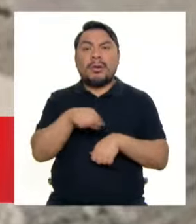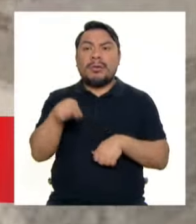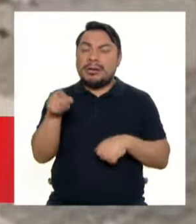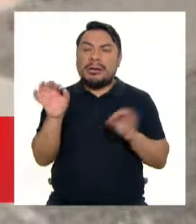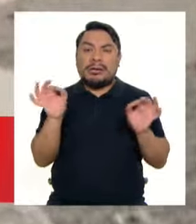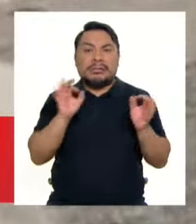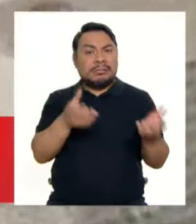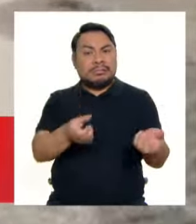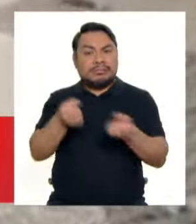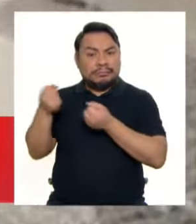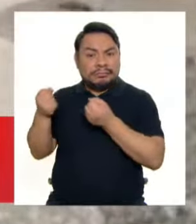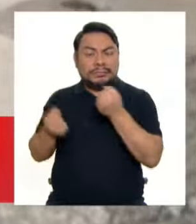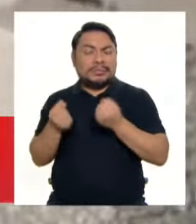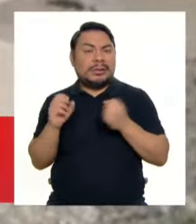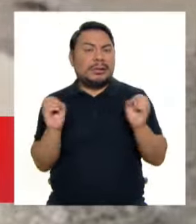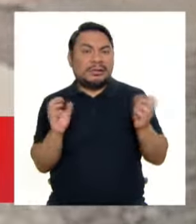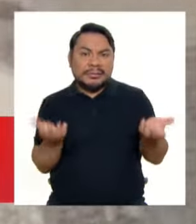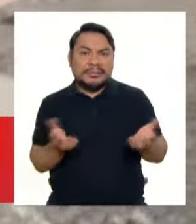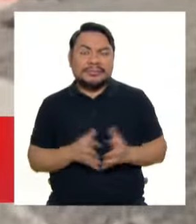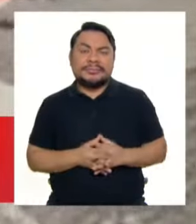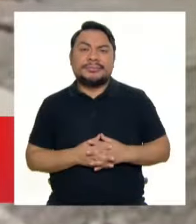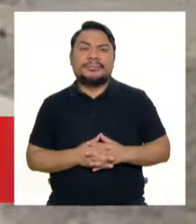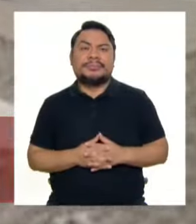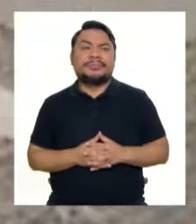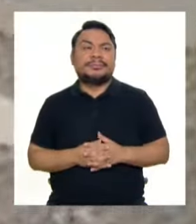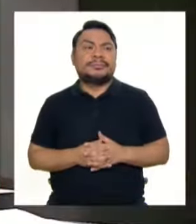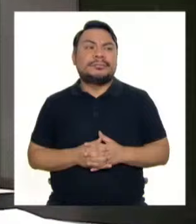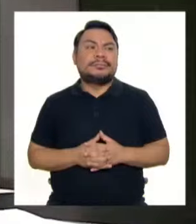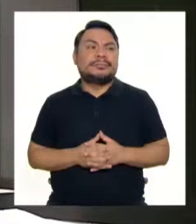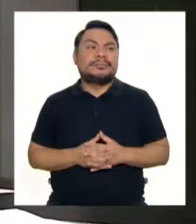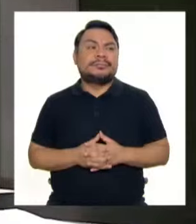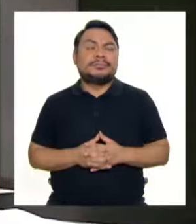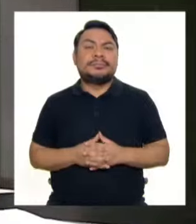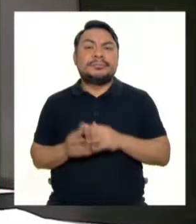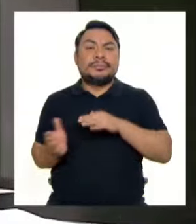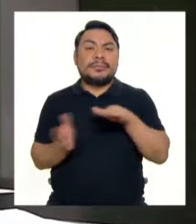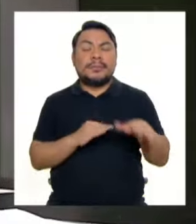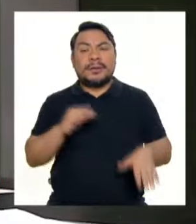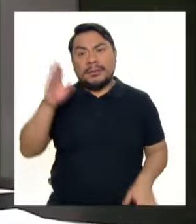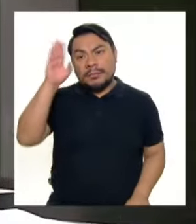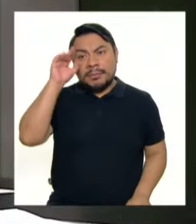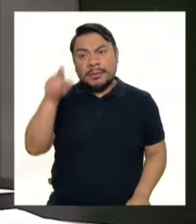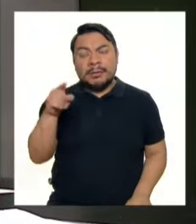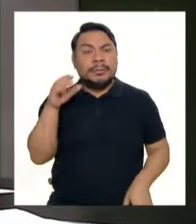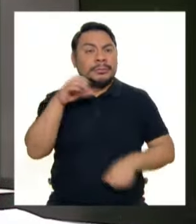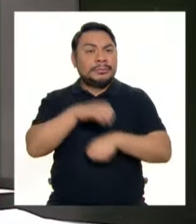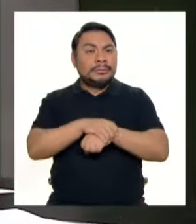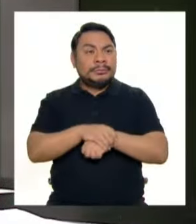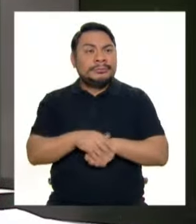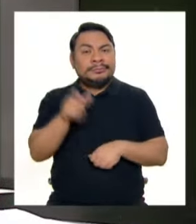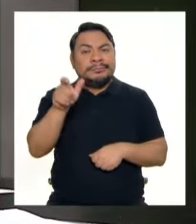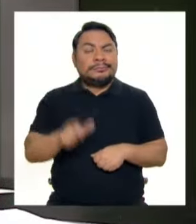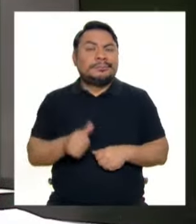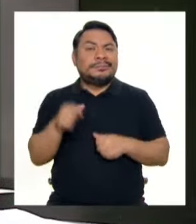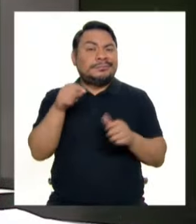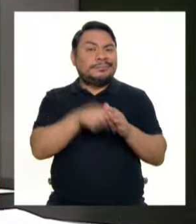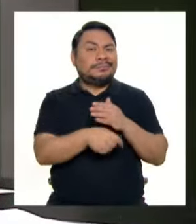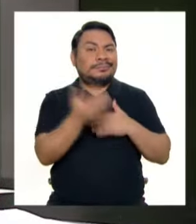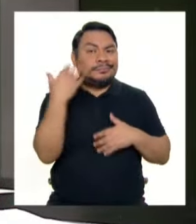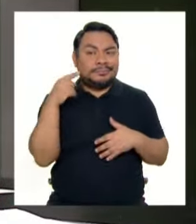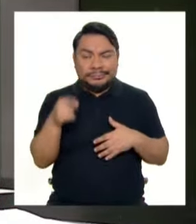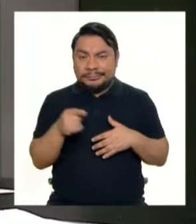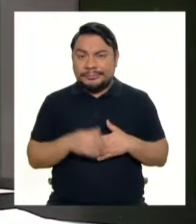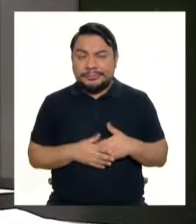todavía no pueden retirar este volquete la Policía Nacional capturó a sicarios que minutos antes habían